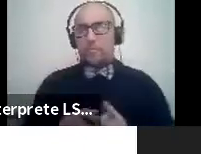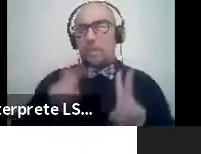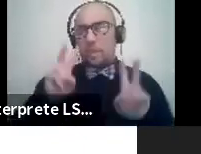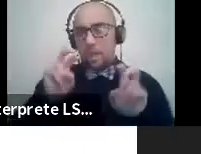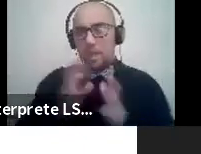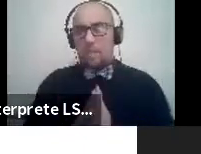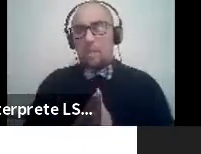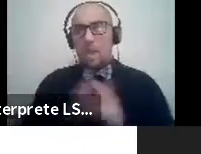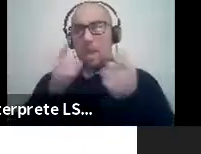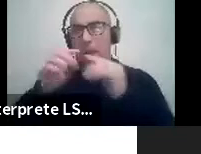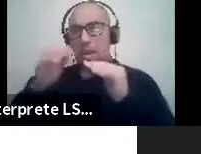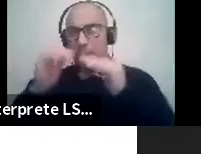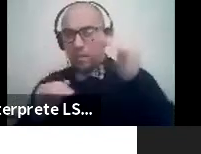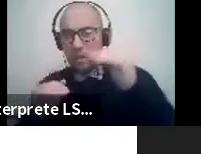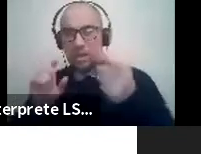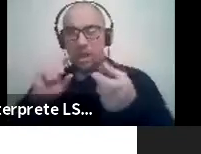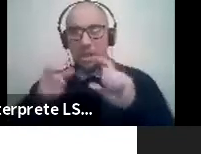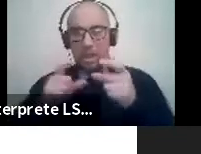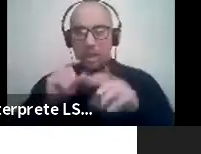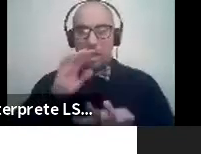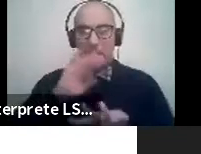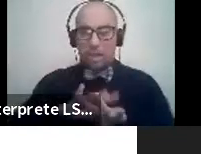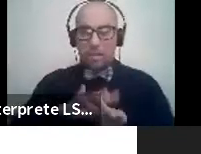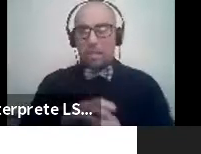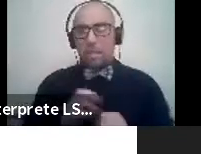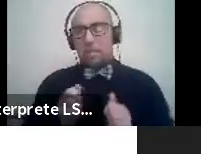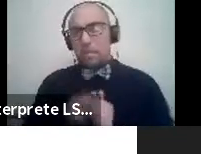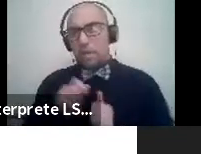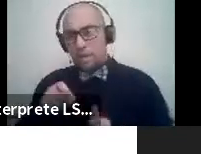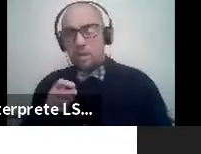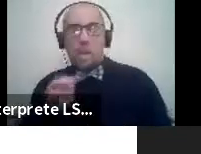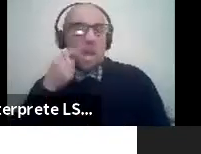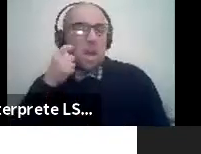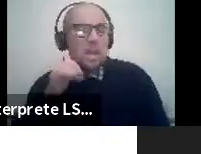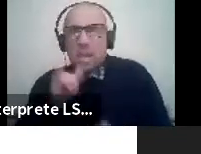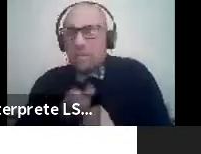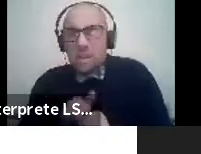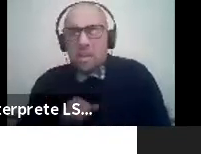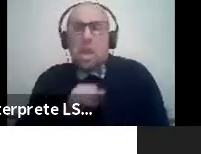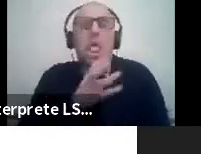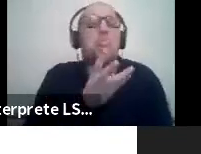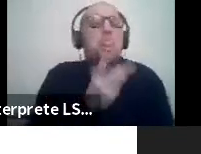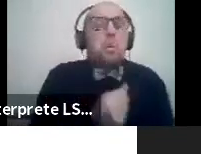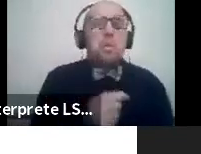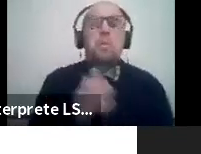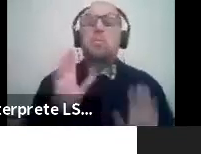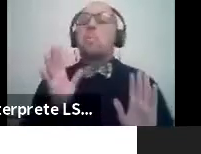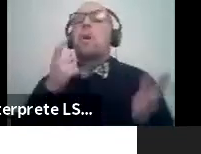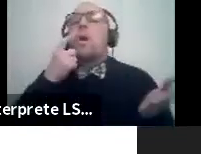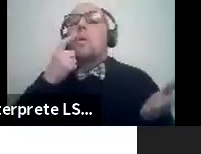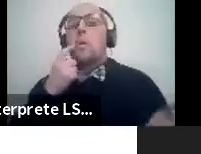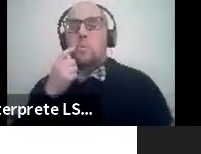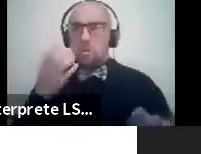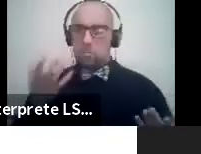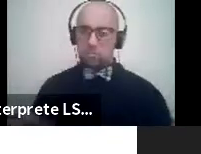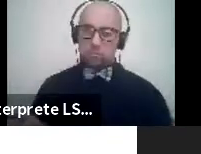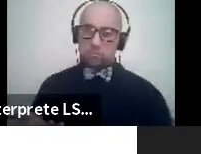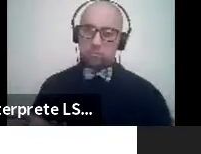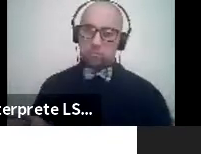de las diferencias de género en matemáticas, con esta idea de los números son cosa de hombres.